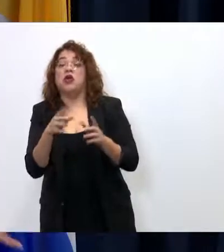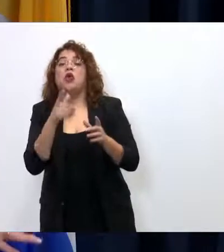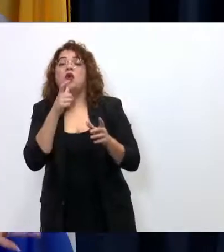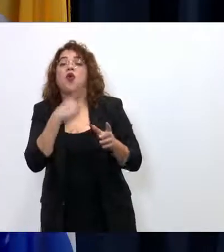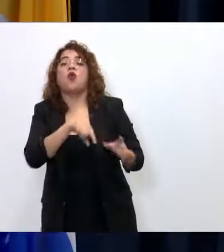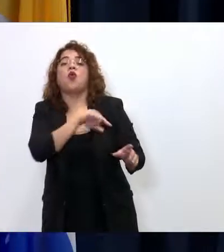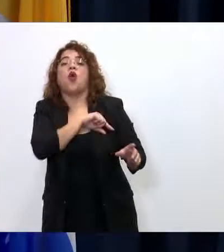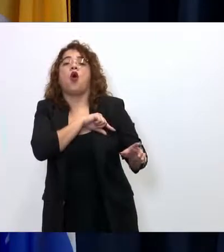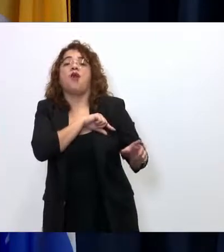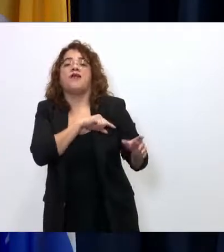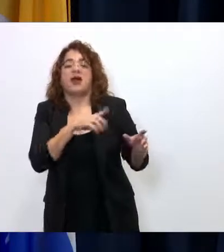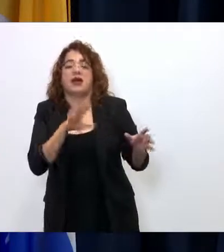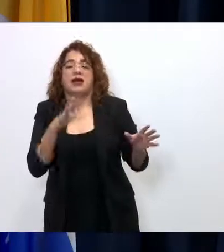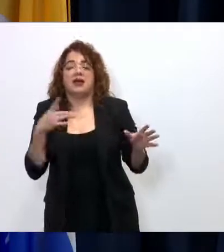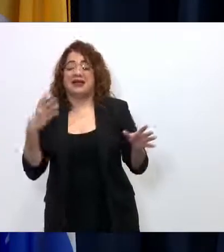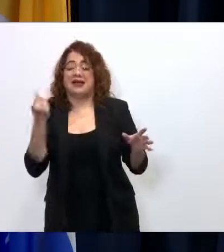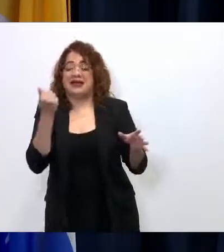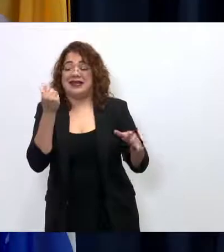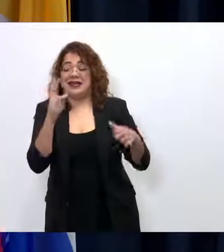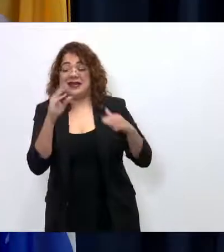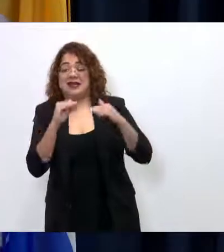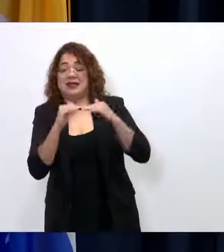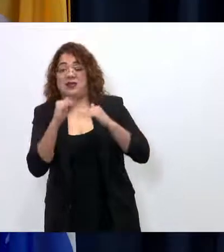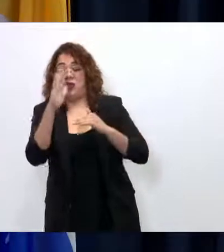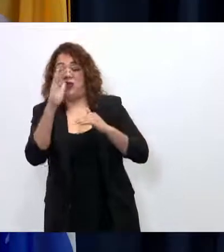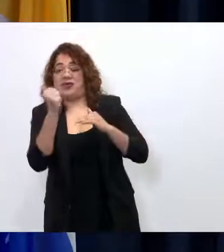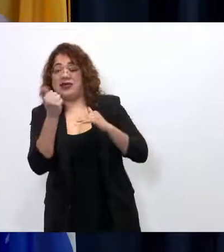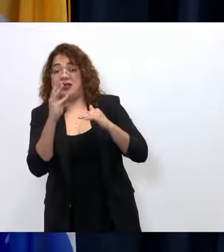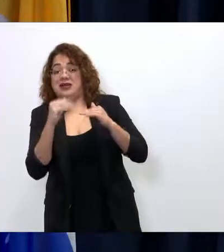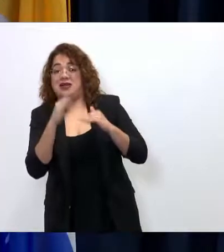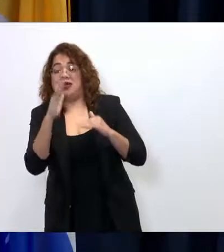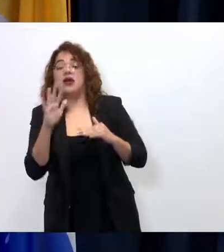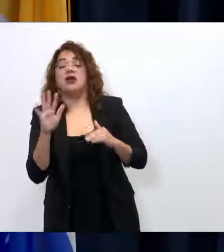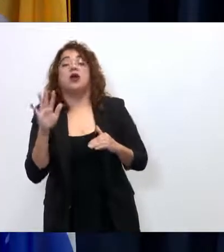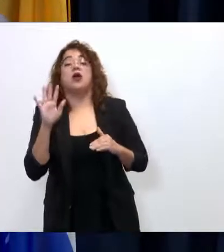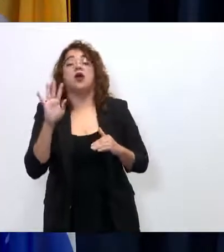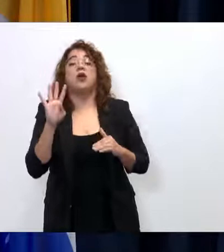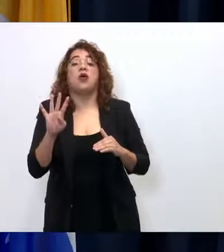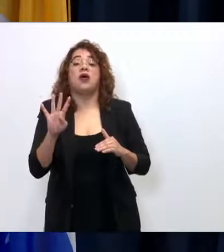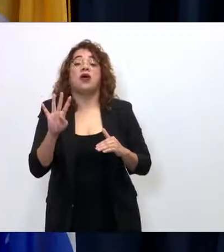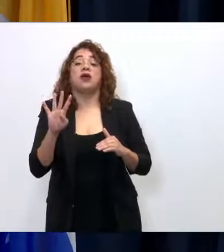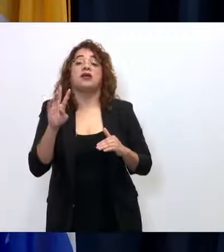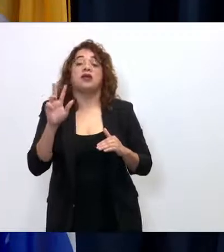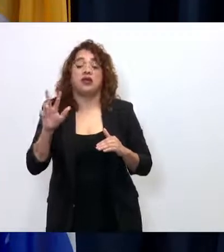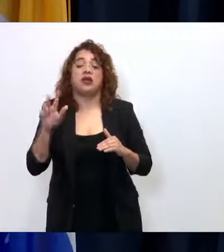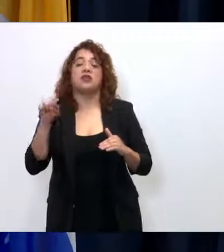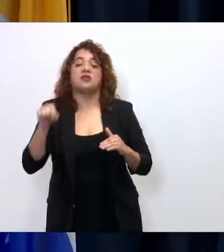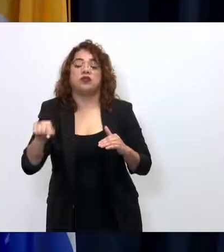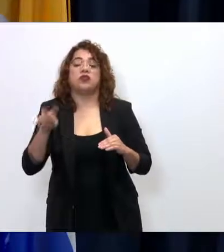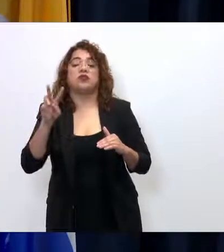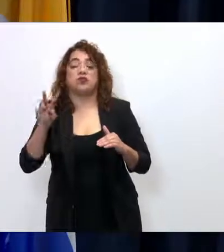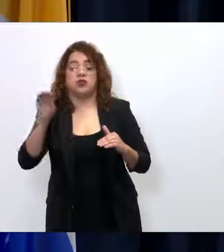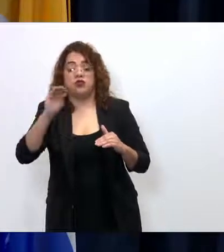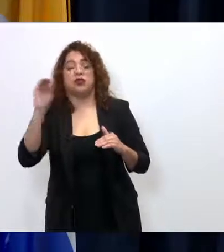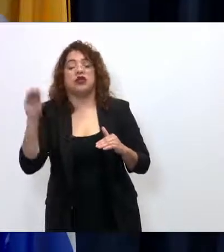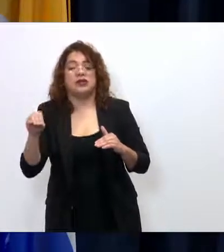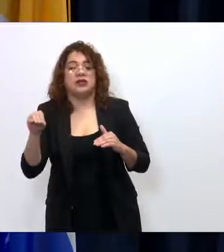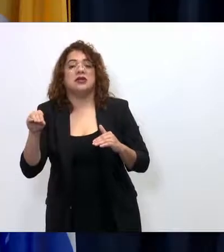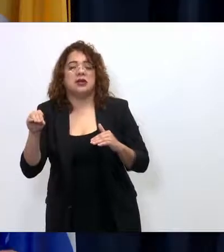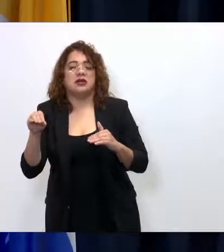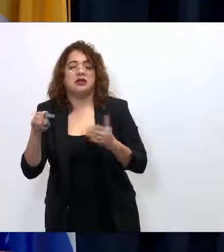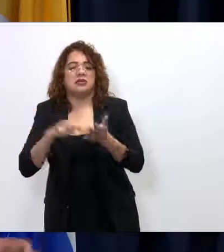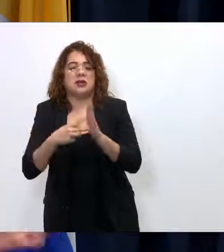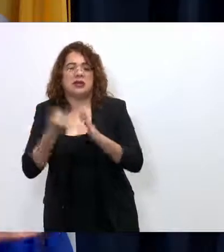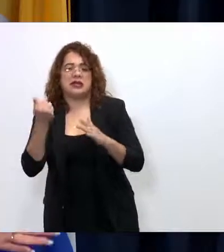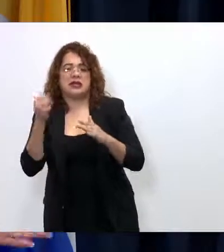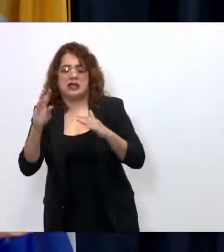elegibles, 16 o mayor, el 43.2% de los residentes de 16 años o más han sido